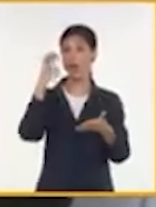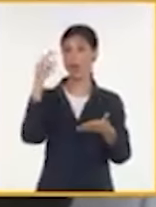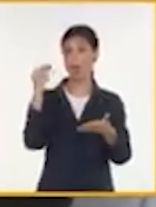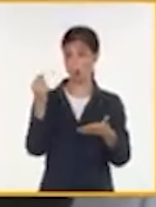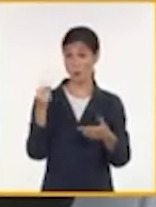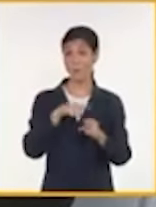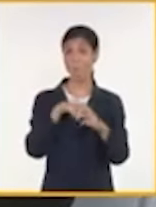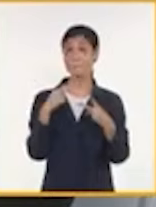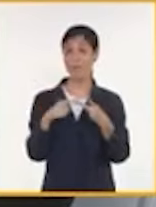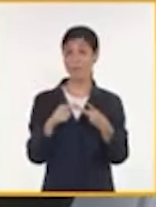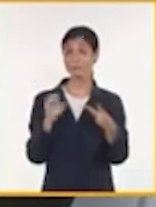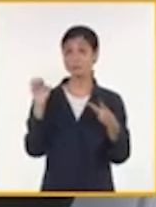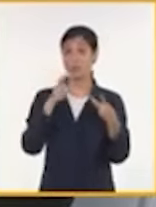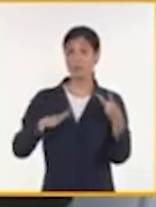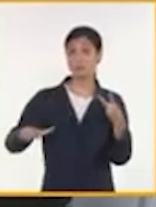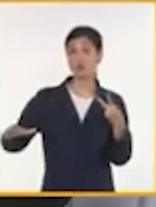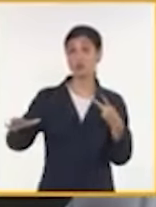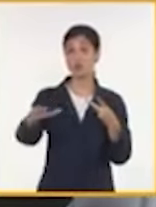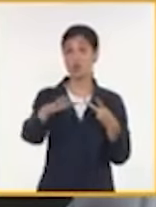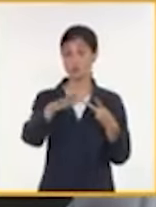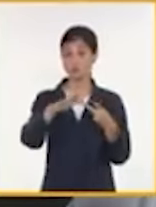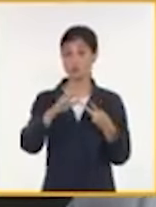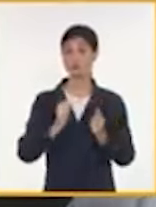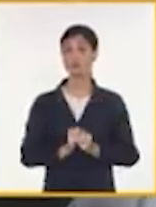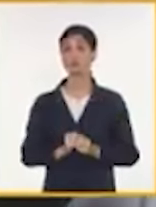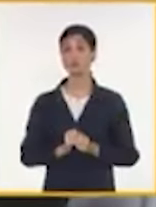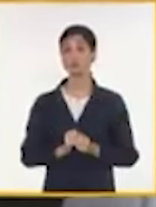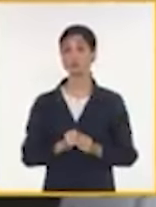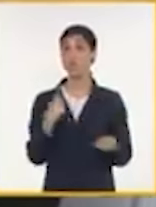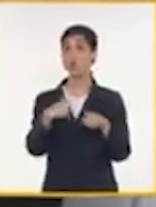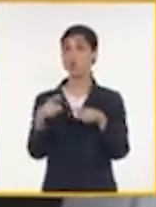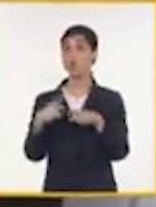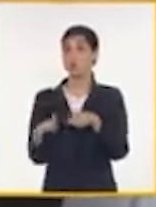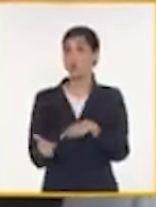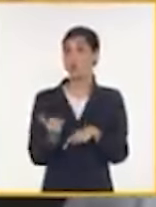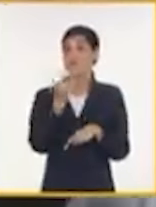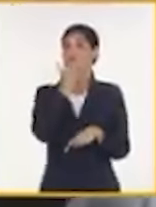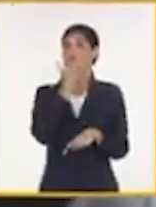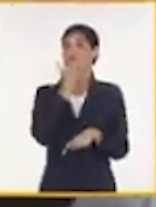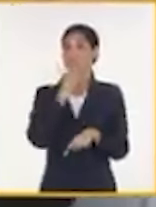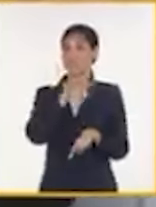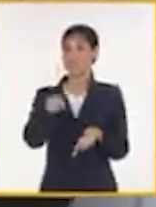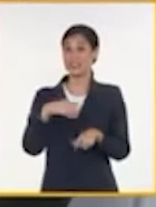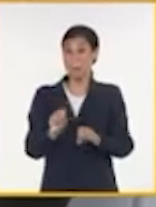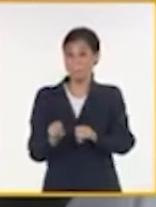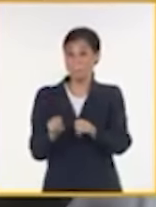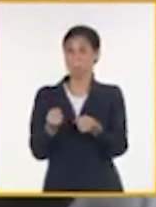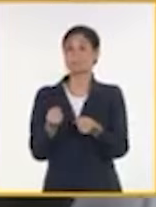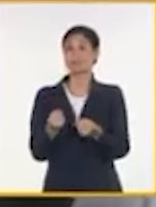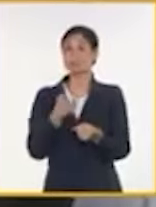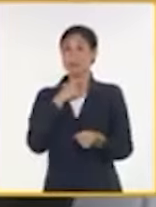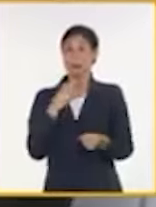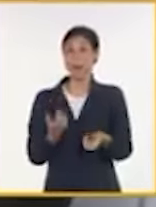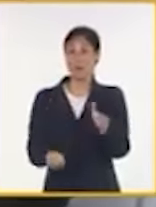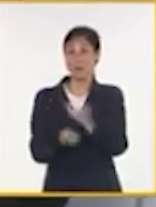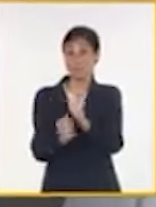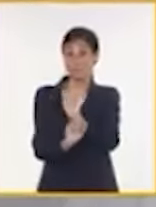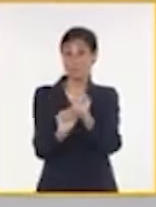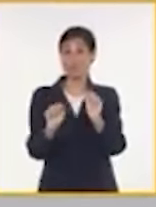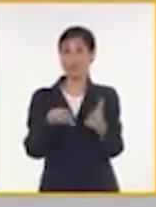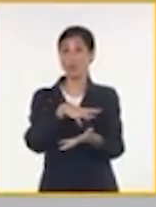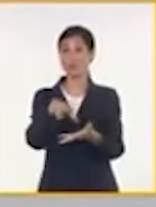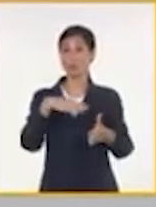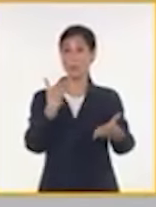capital entre los objetivos dañados estuvieron como informamos recientemente un almacén de la empresa eléctrica un